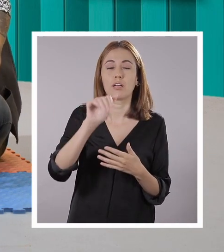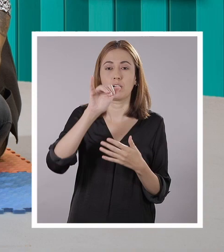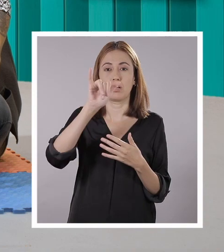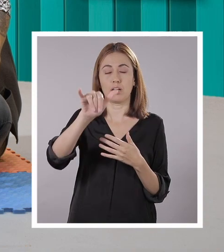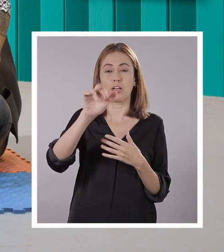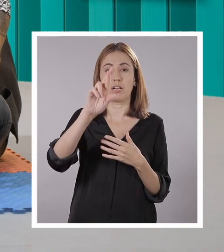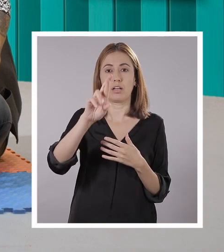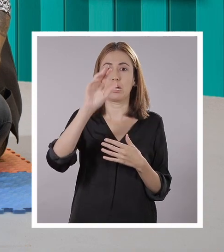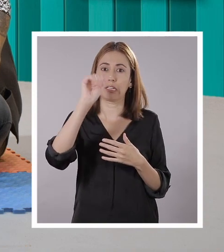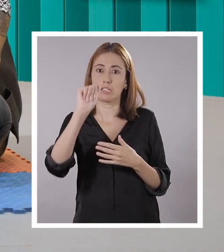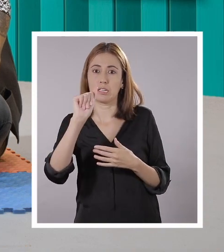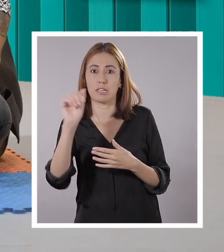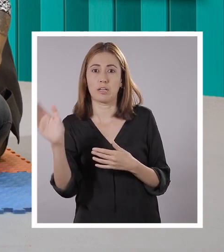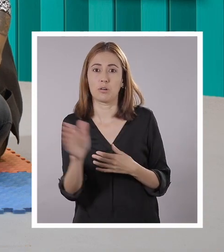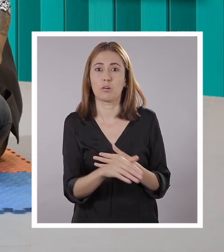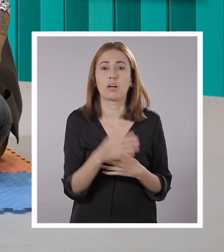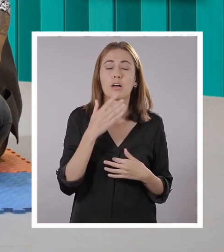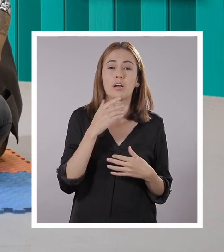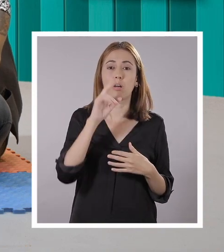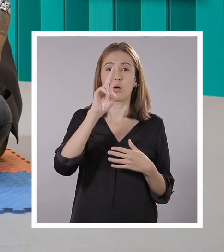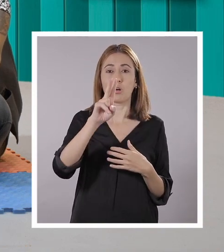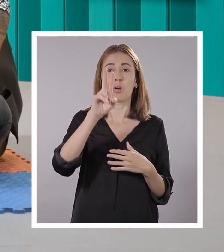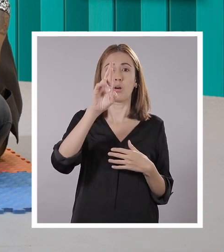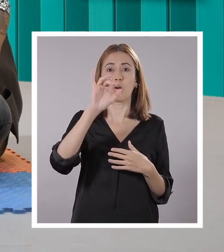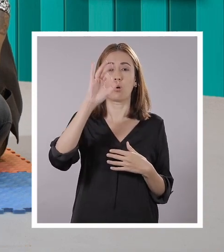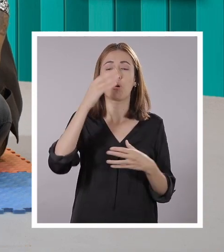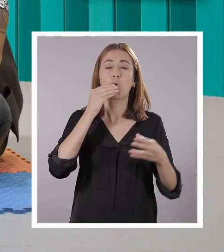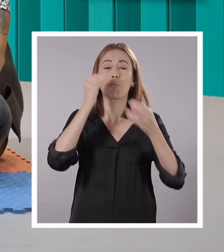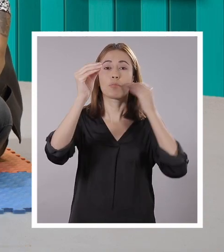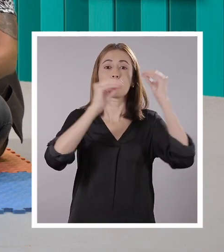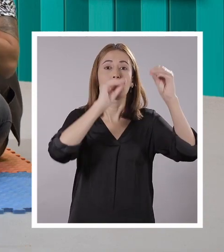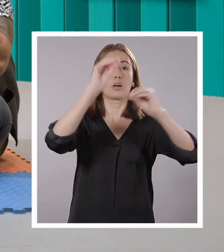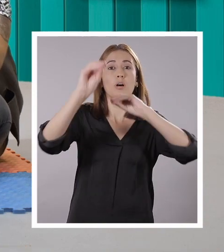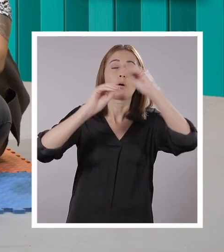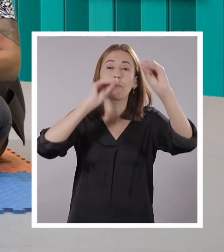Daira Uriarte, ¿lo dije bien? Daira Uriarte.